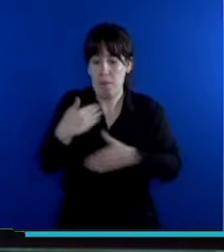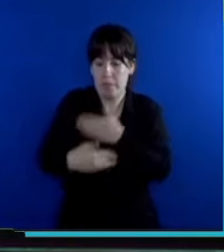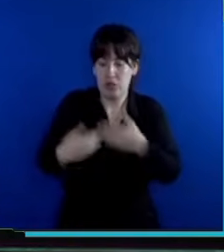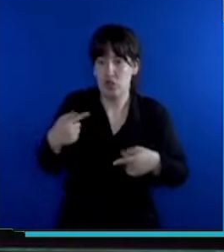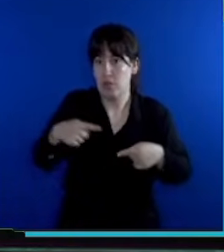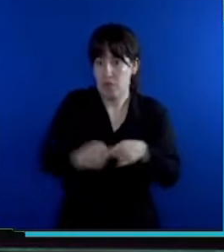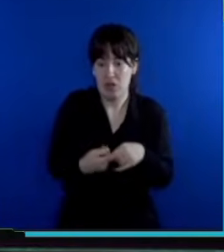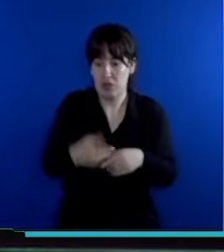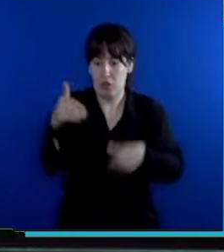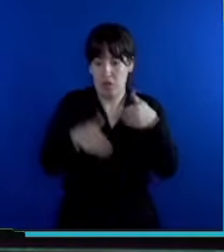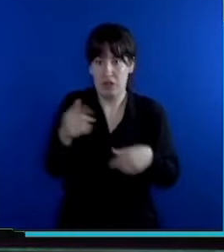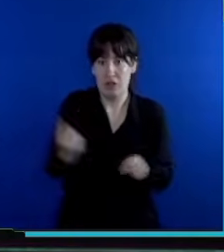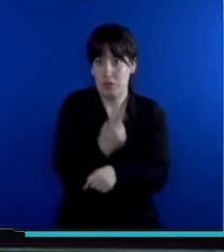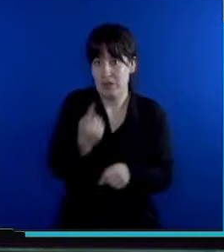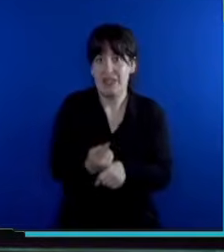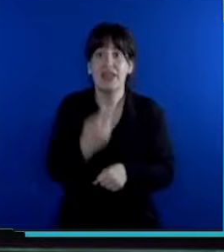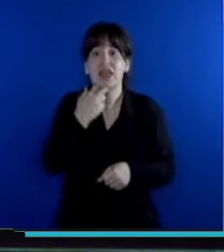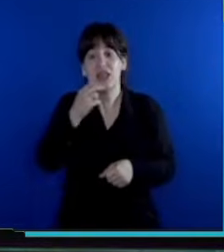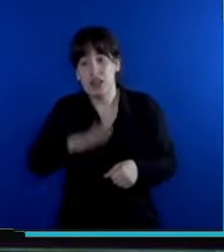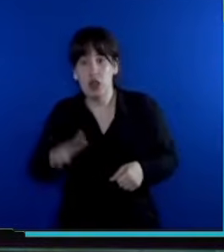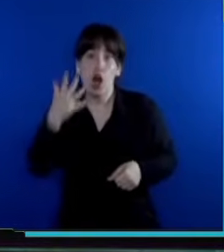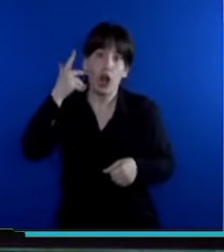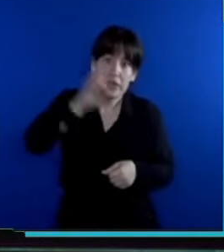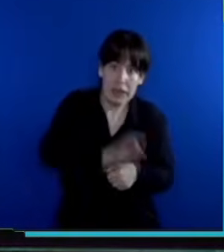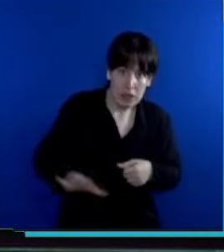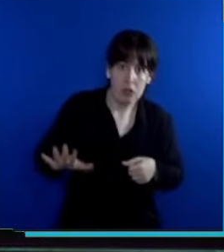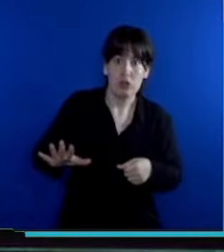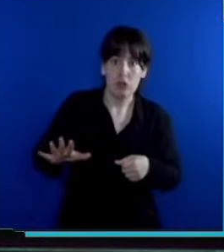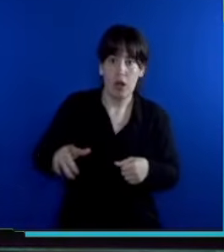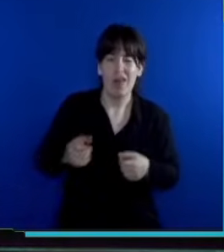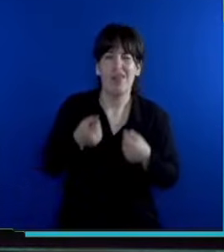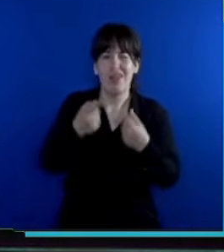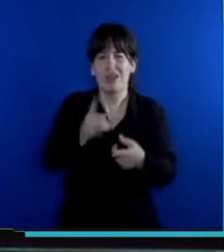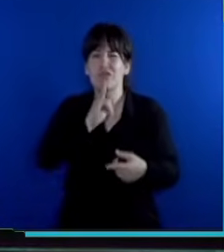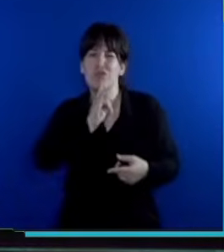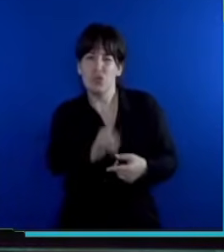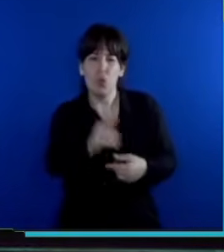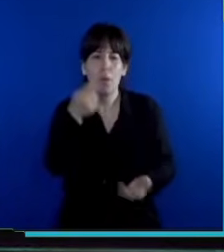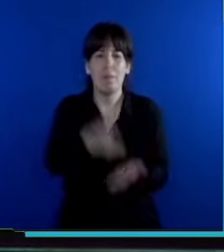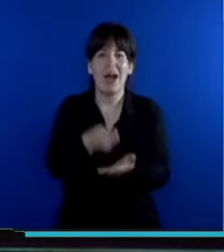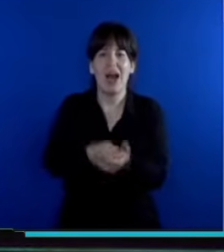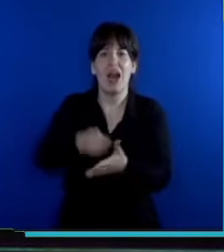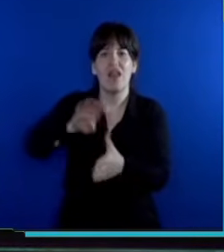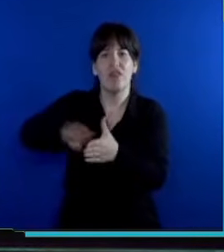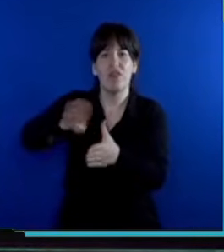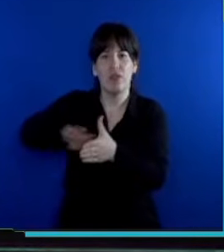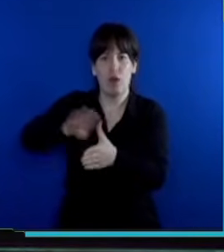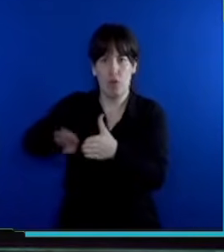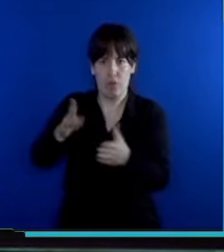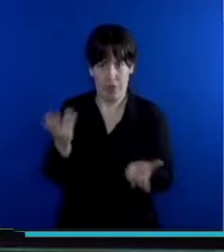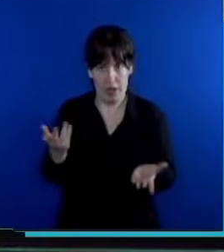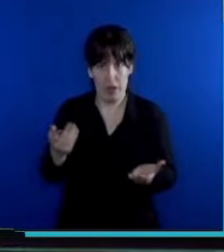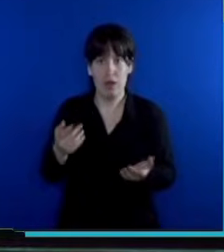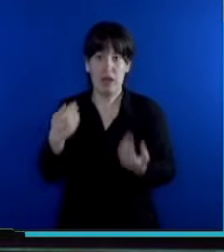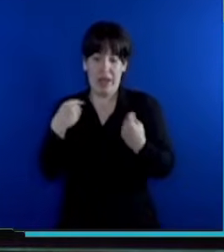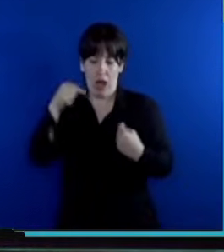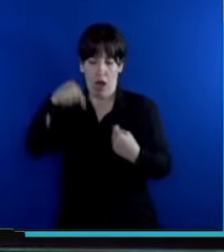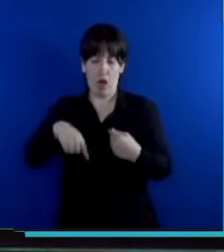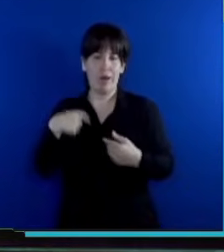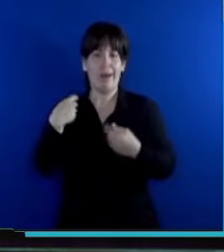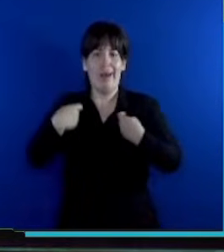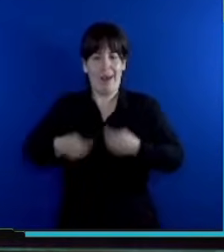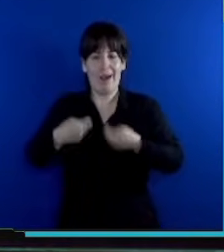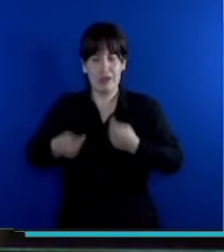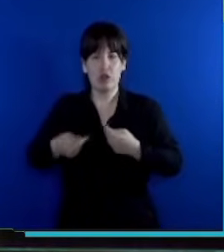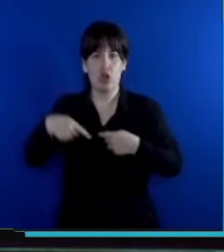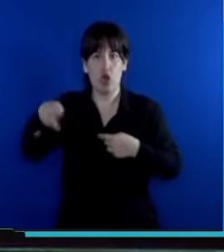está acá votando, es decir, nuestros hijos, nuestros nietos, la deuda para pagar gastos corrientes. Pero eso sí, nos